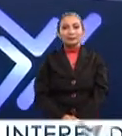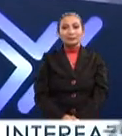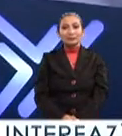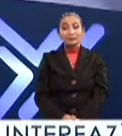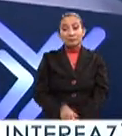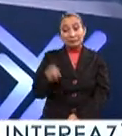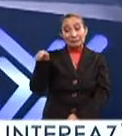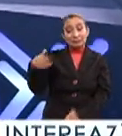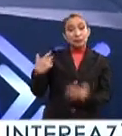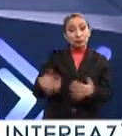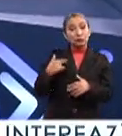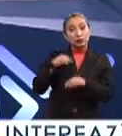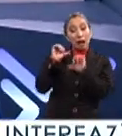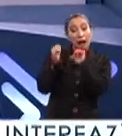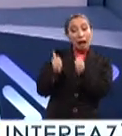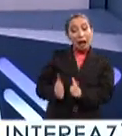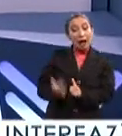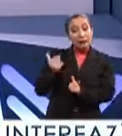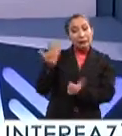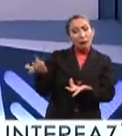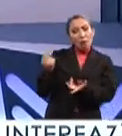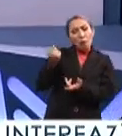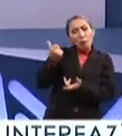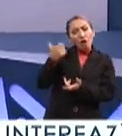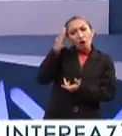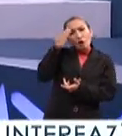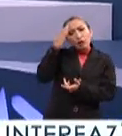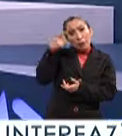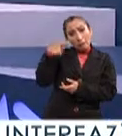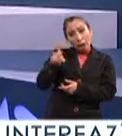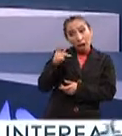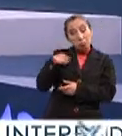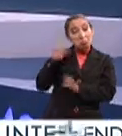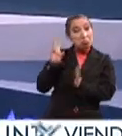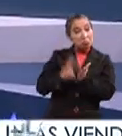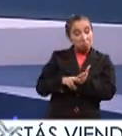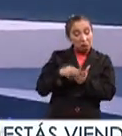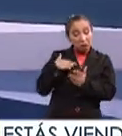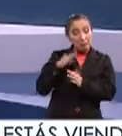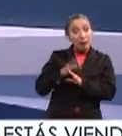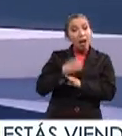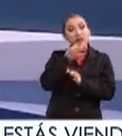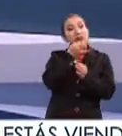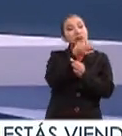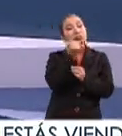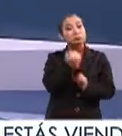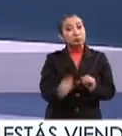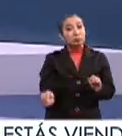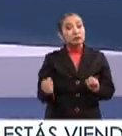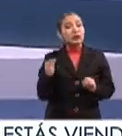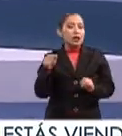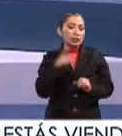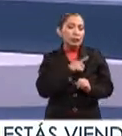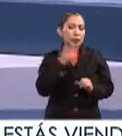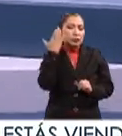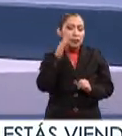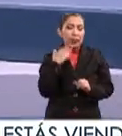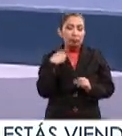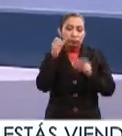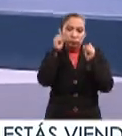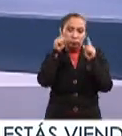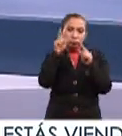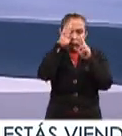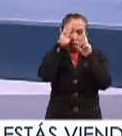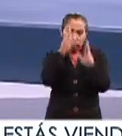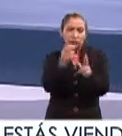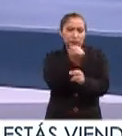Pues ahí está uno de los artes poco explorado, pero sin duda alguna uno de los más populares, y por supuesto hay que saber apreciar